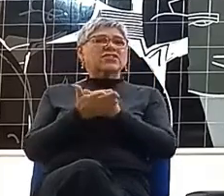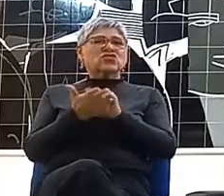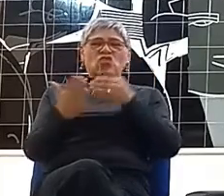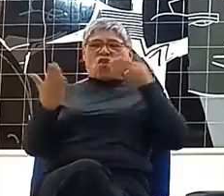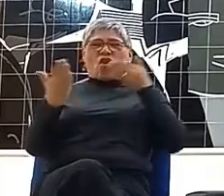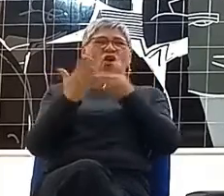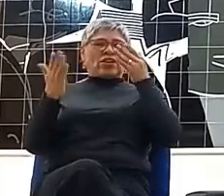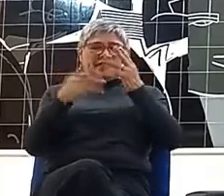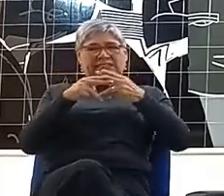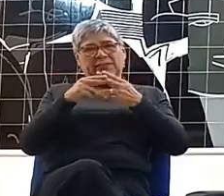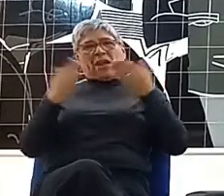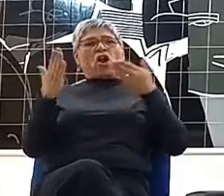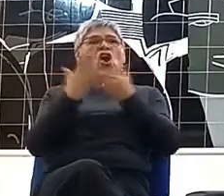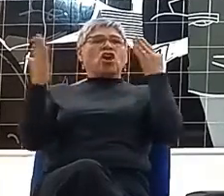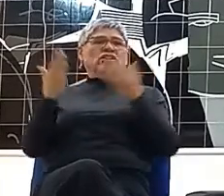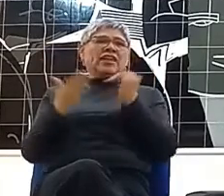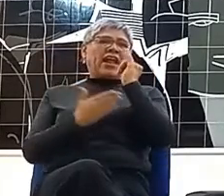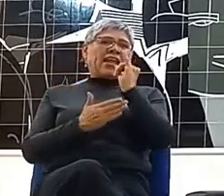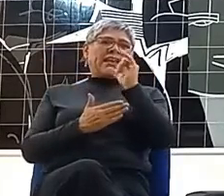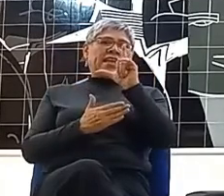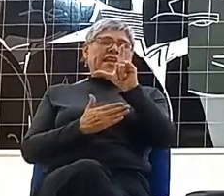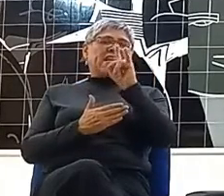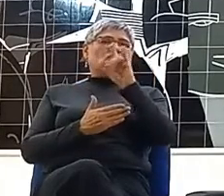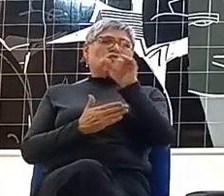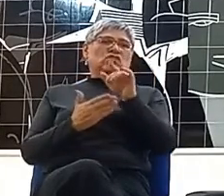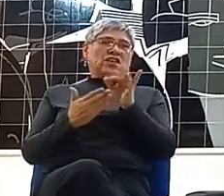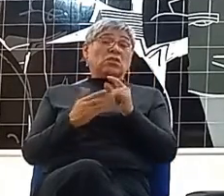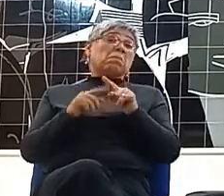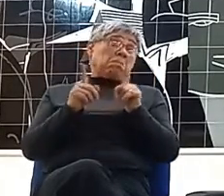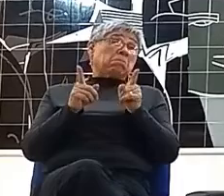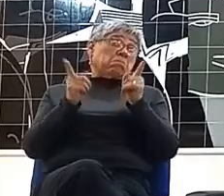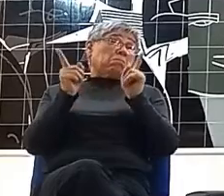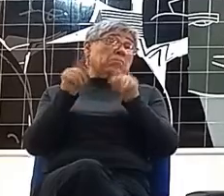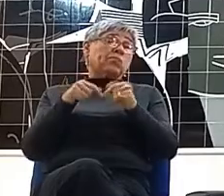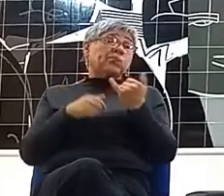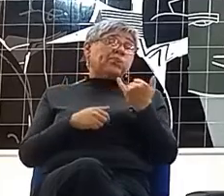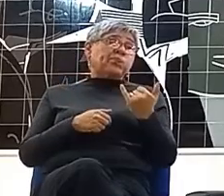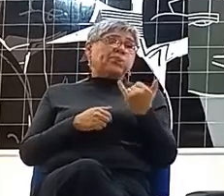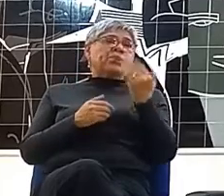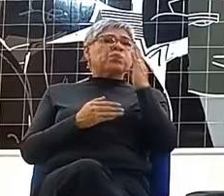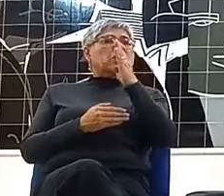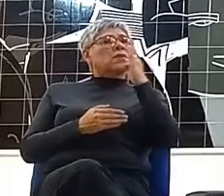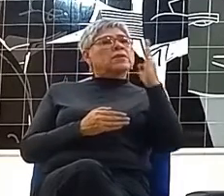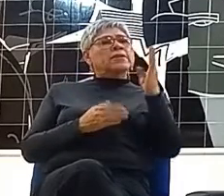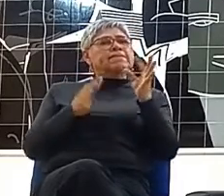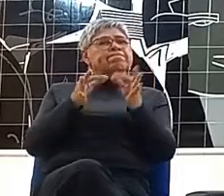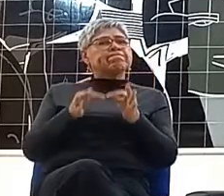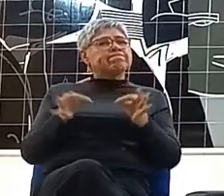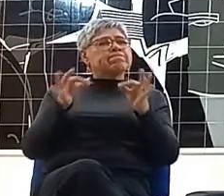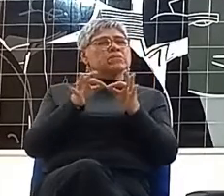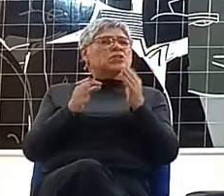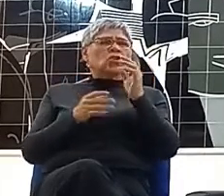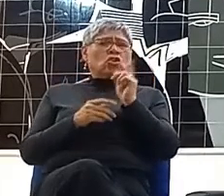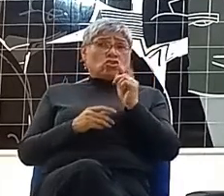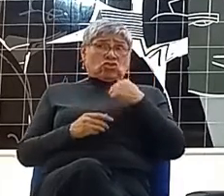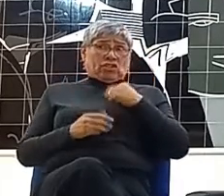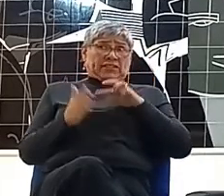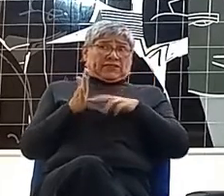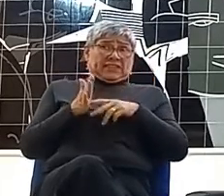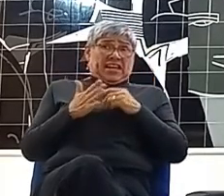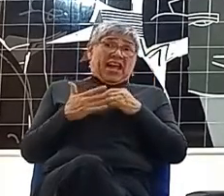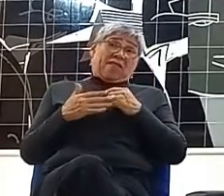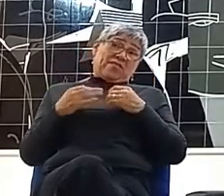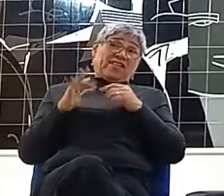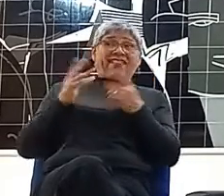contrailustración. Pero también existieron bibliotecas muy significativas, ¿sí? Y no es porque esté acá,